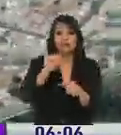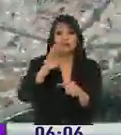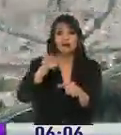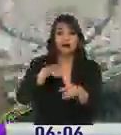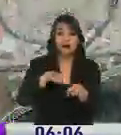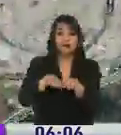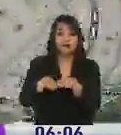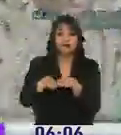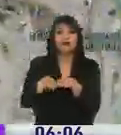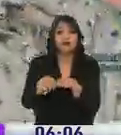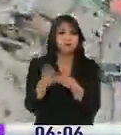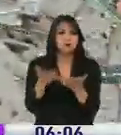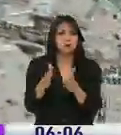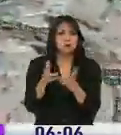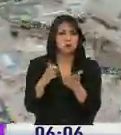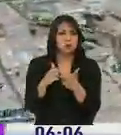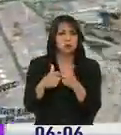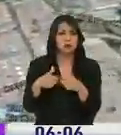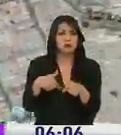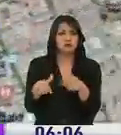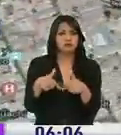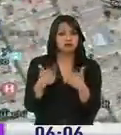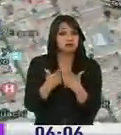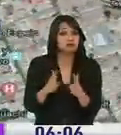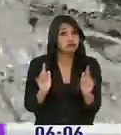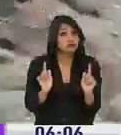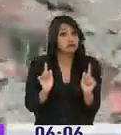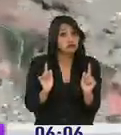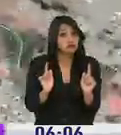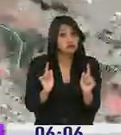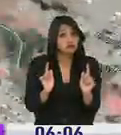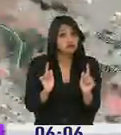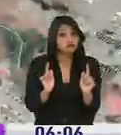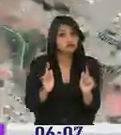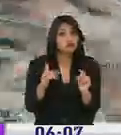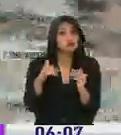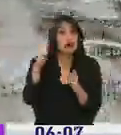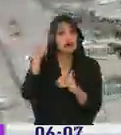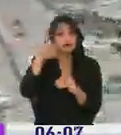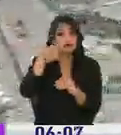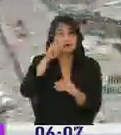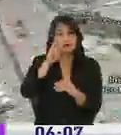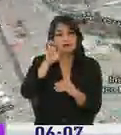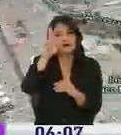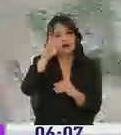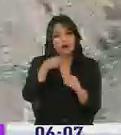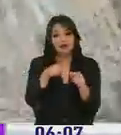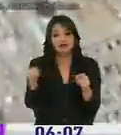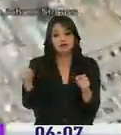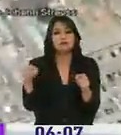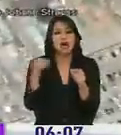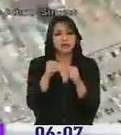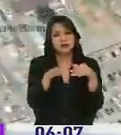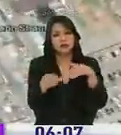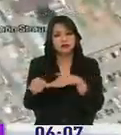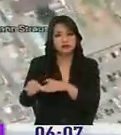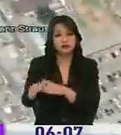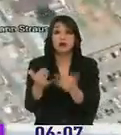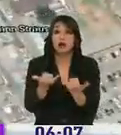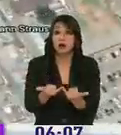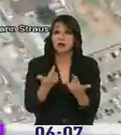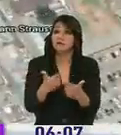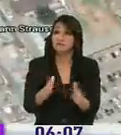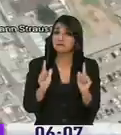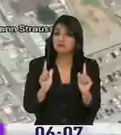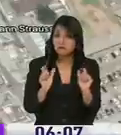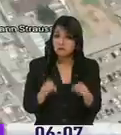que no presenta ninguna carga vehicular. Normalmente la Ladrón de Guevara en una hora va a estar con mucha carga, hoy no. Ahí estamos